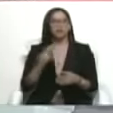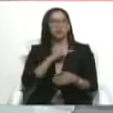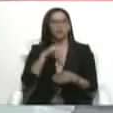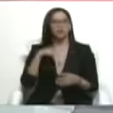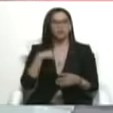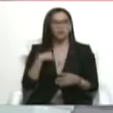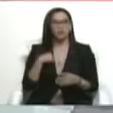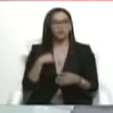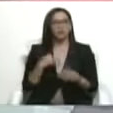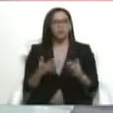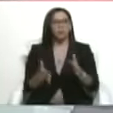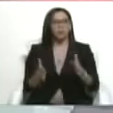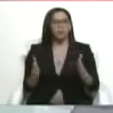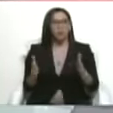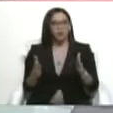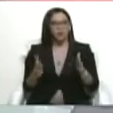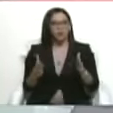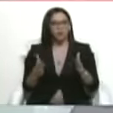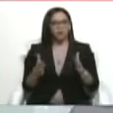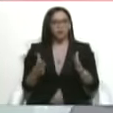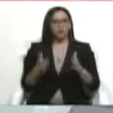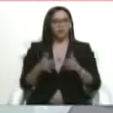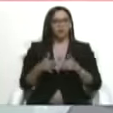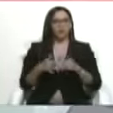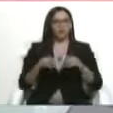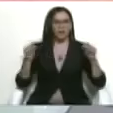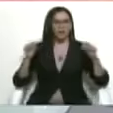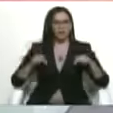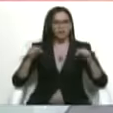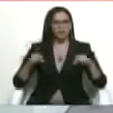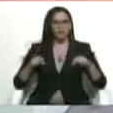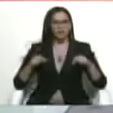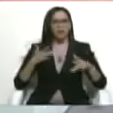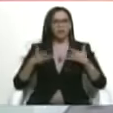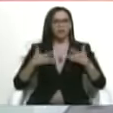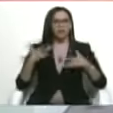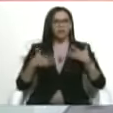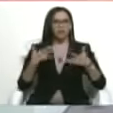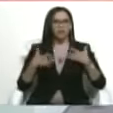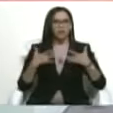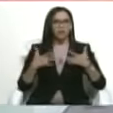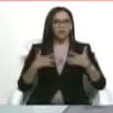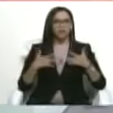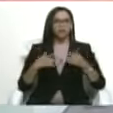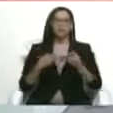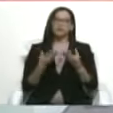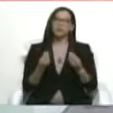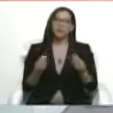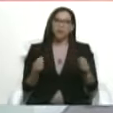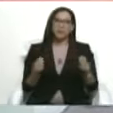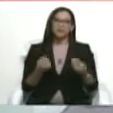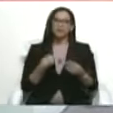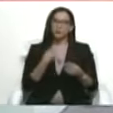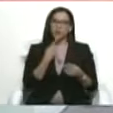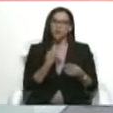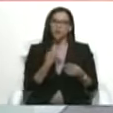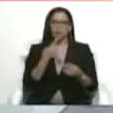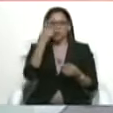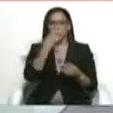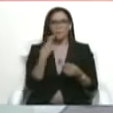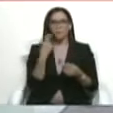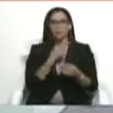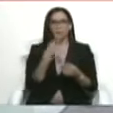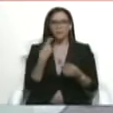hemos logrado a través de esta acción sumamente, yo diría,